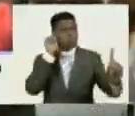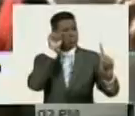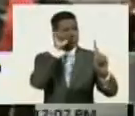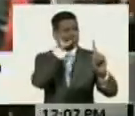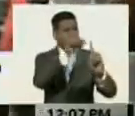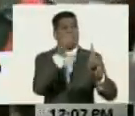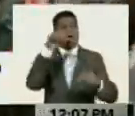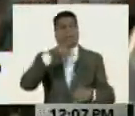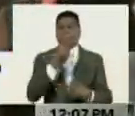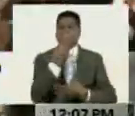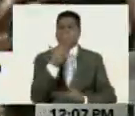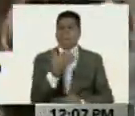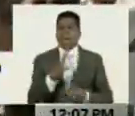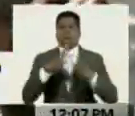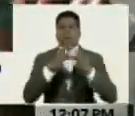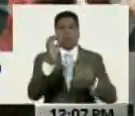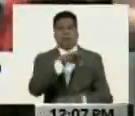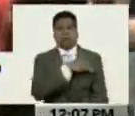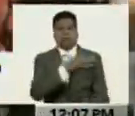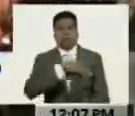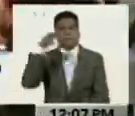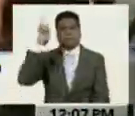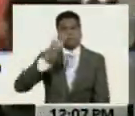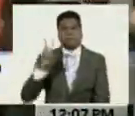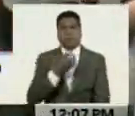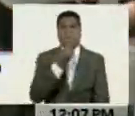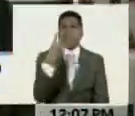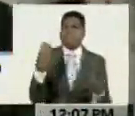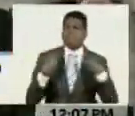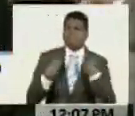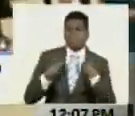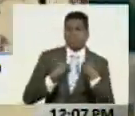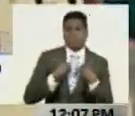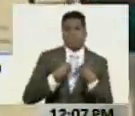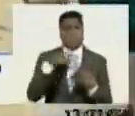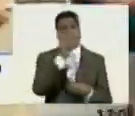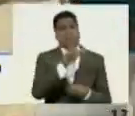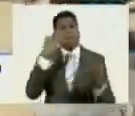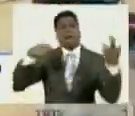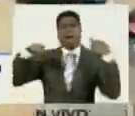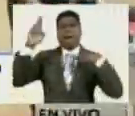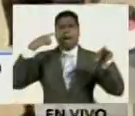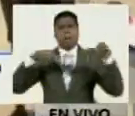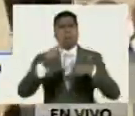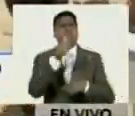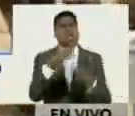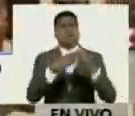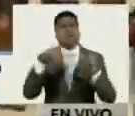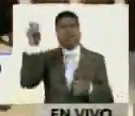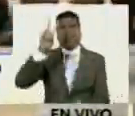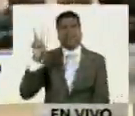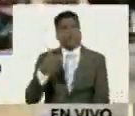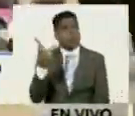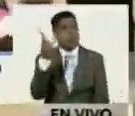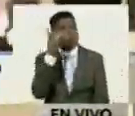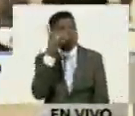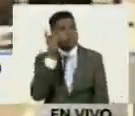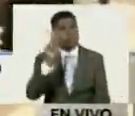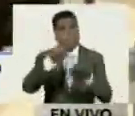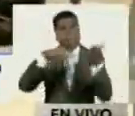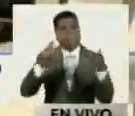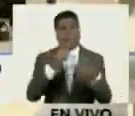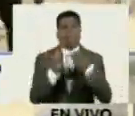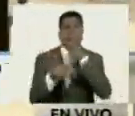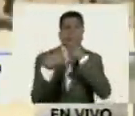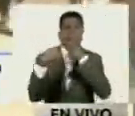y beneficio para toda la sociedad venezolana en el buen vivir, el sano esparcimiento y la recreación de todos los venezolanos. Escuchemos parte de las